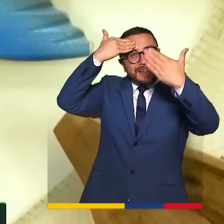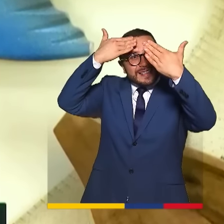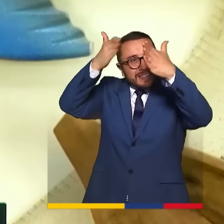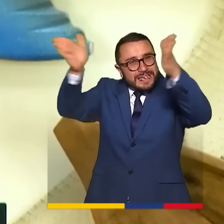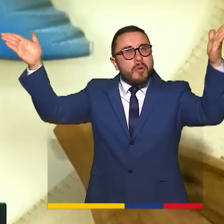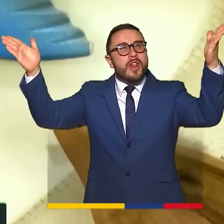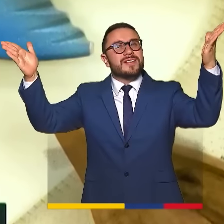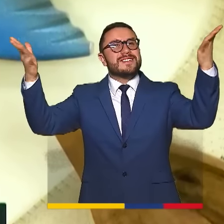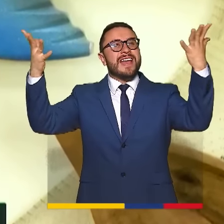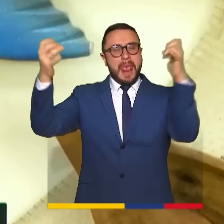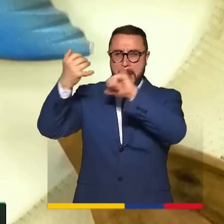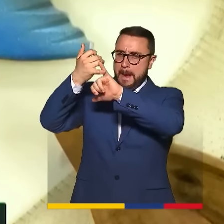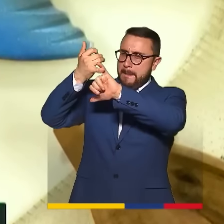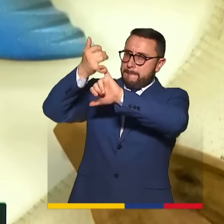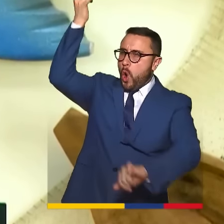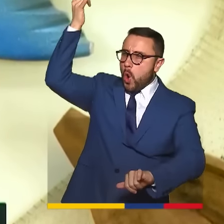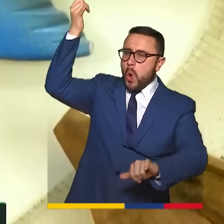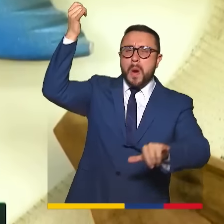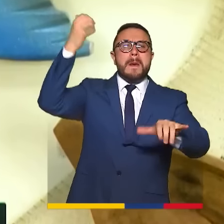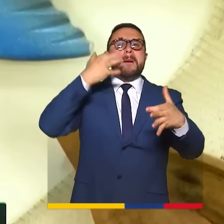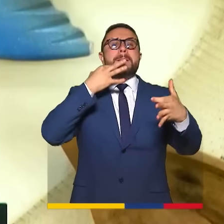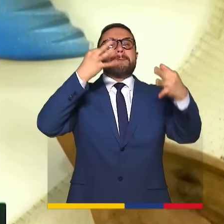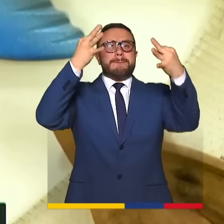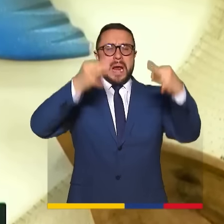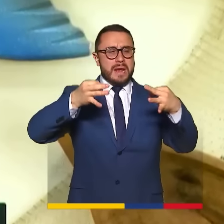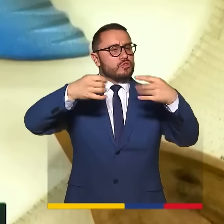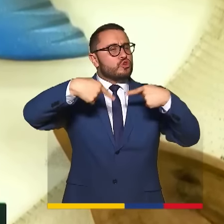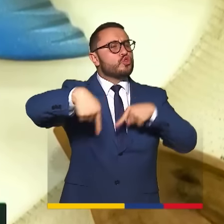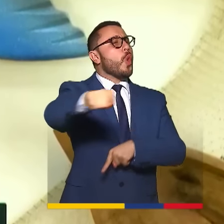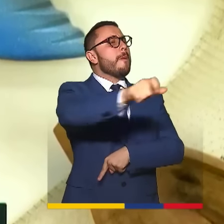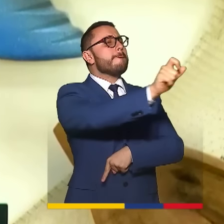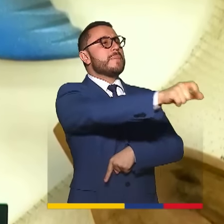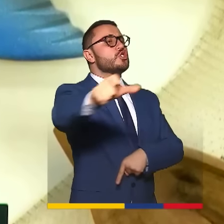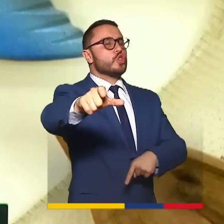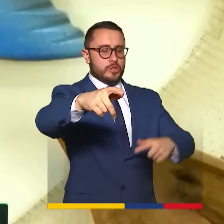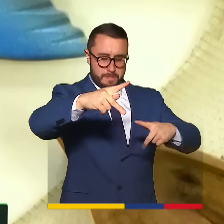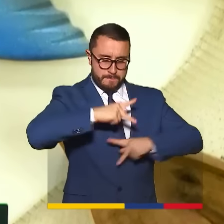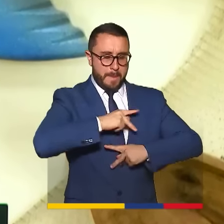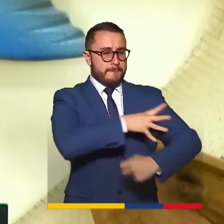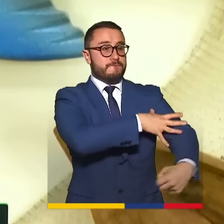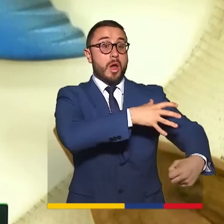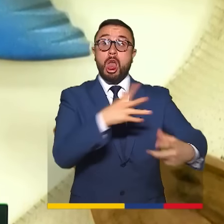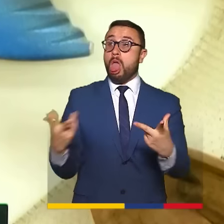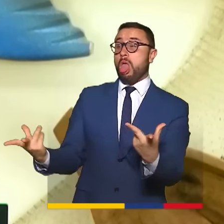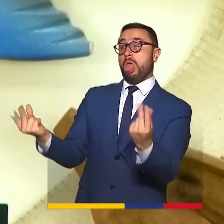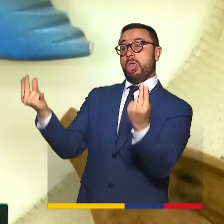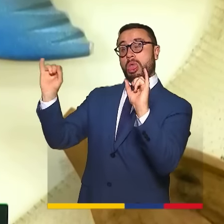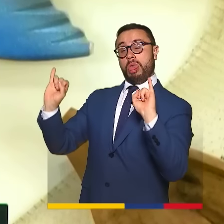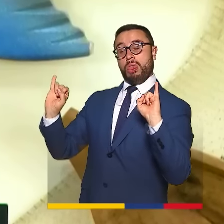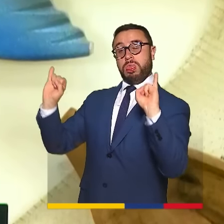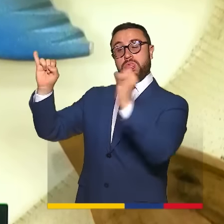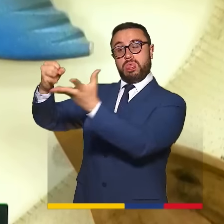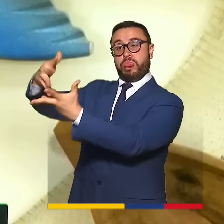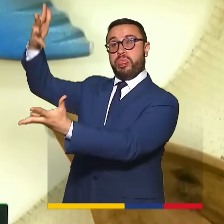democracia, el permitir el poder del pueblo y no de las oligarquías.